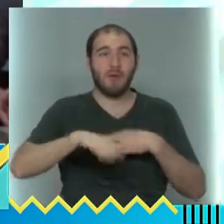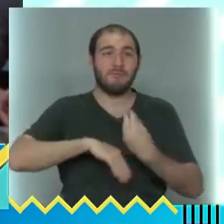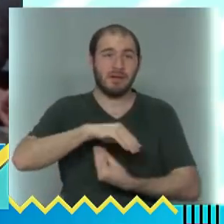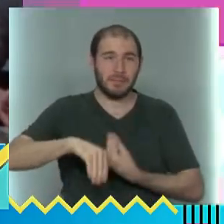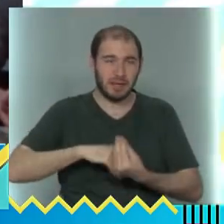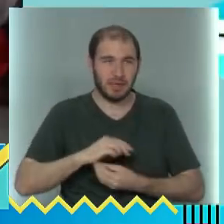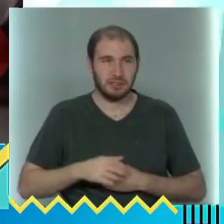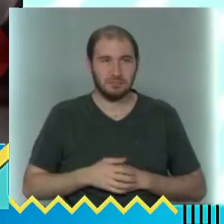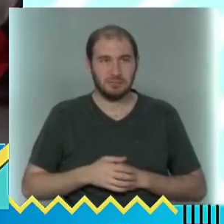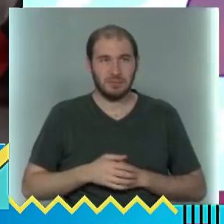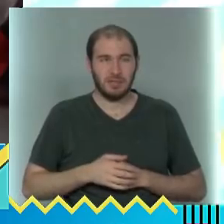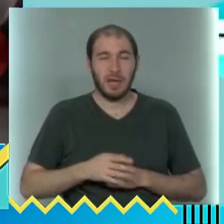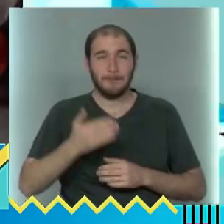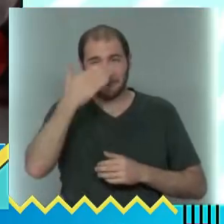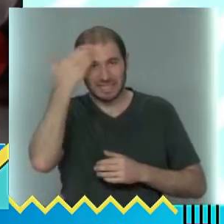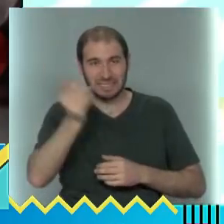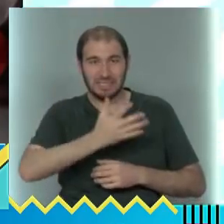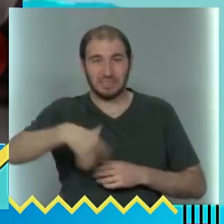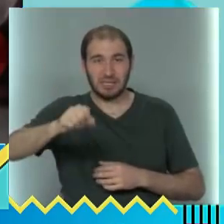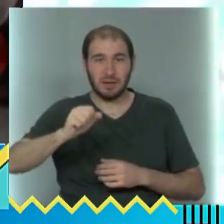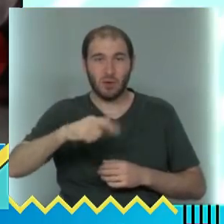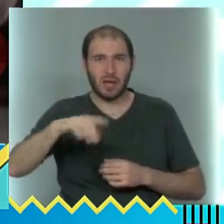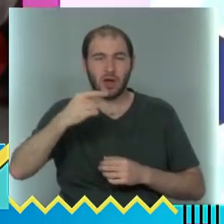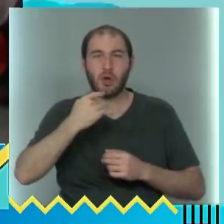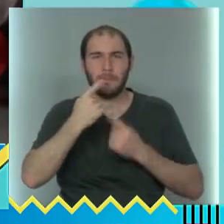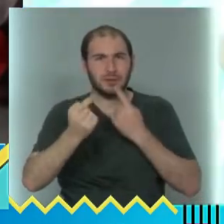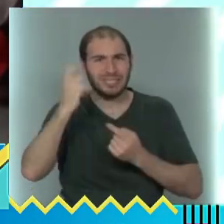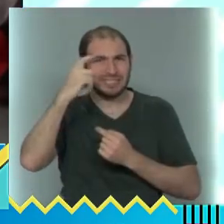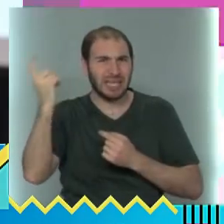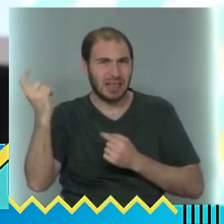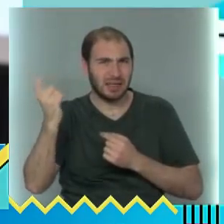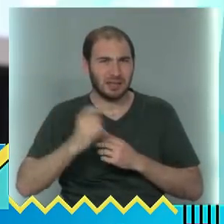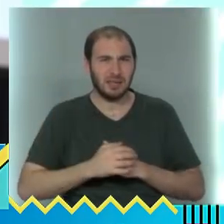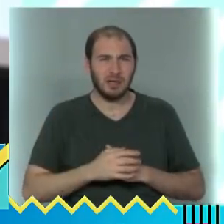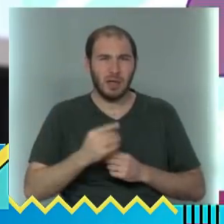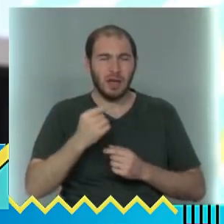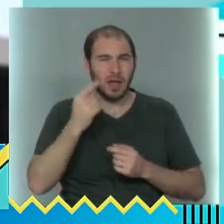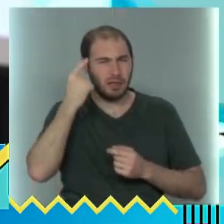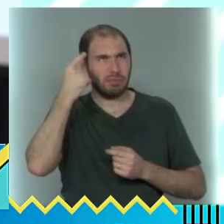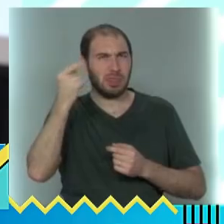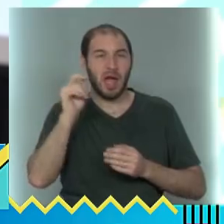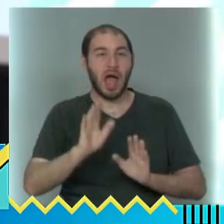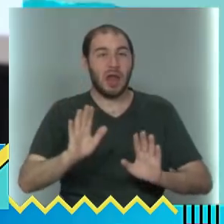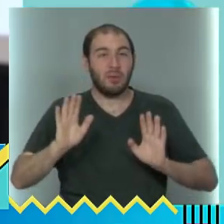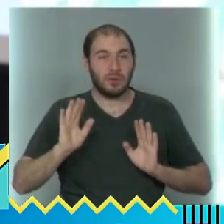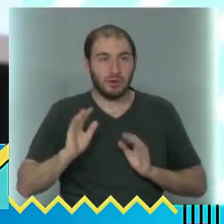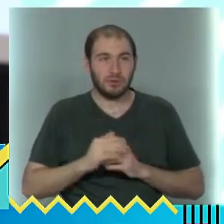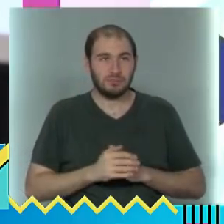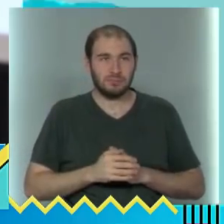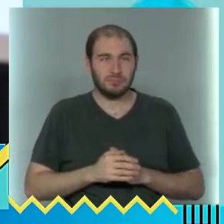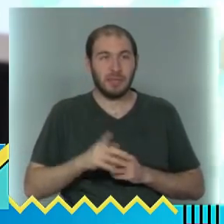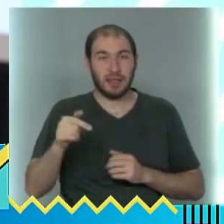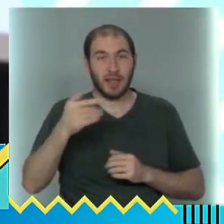familiar a llevar al paciente a una consulta psiquiátrica, pensando, ¿no es cierto?, en esto que podría, a